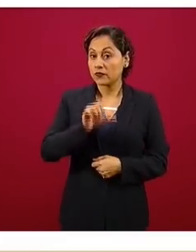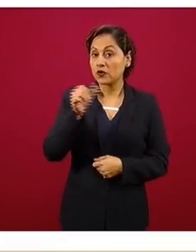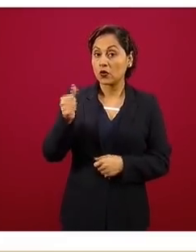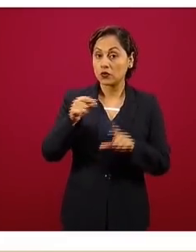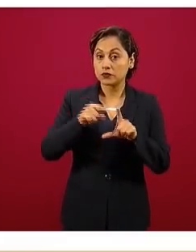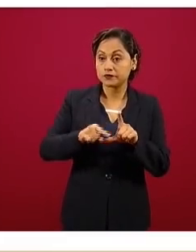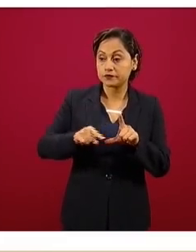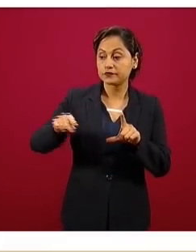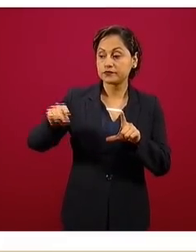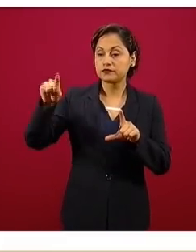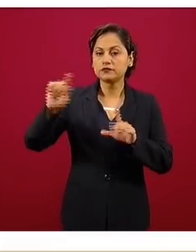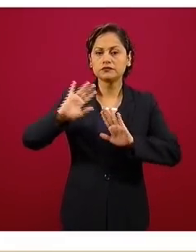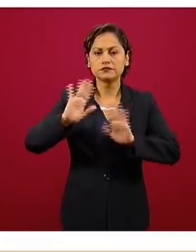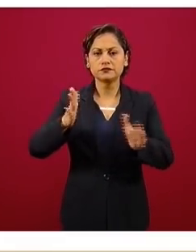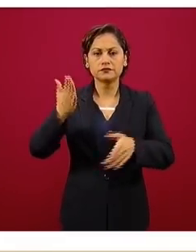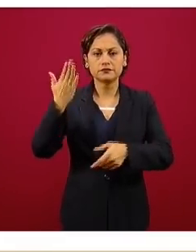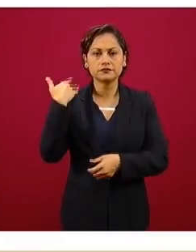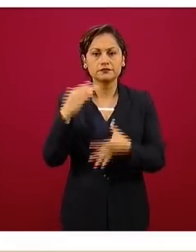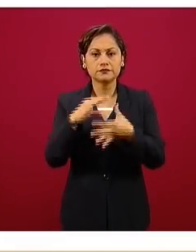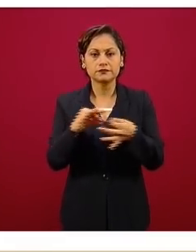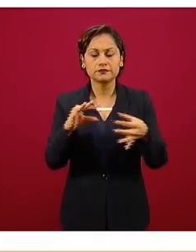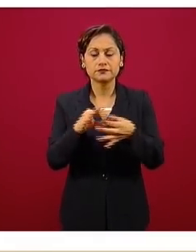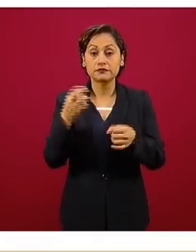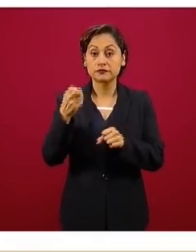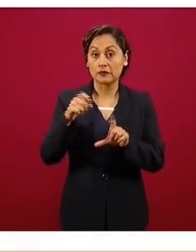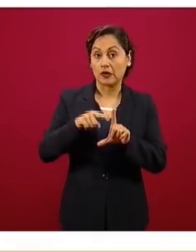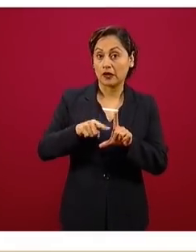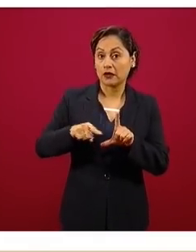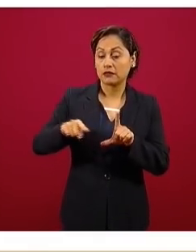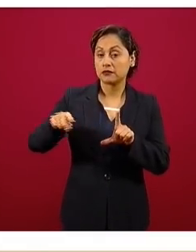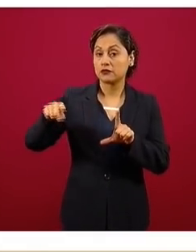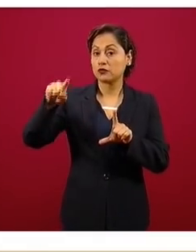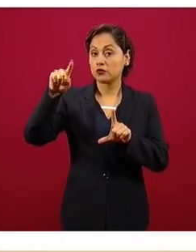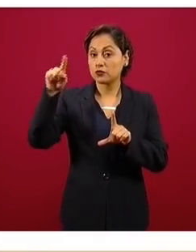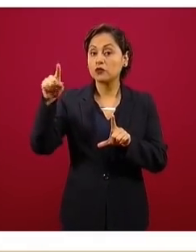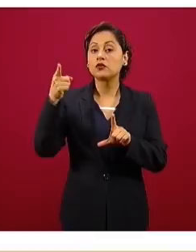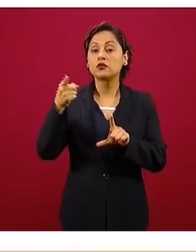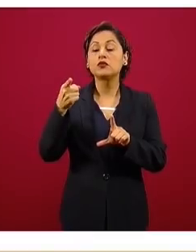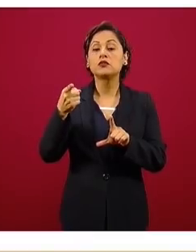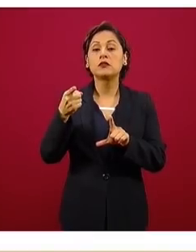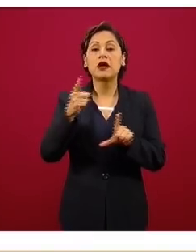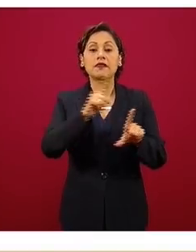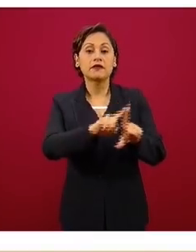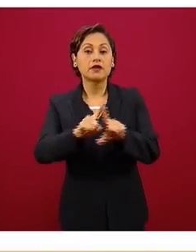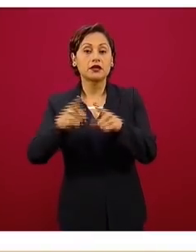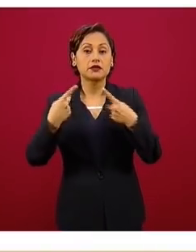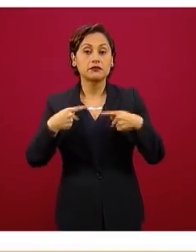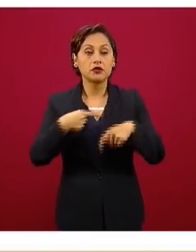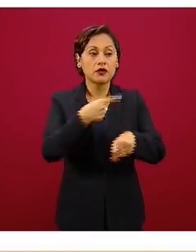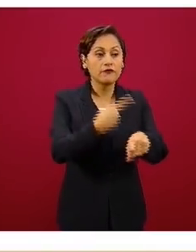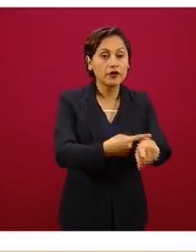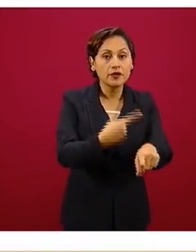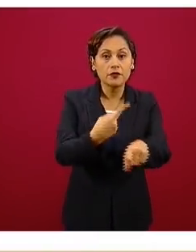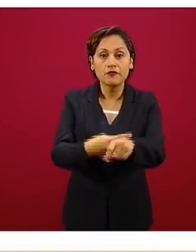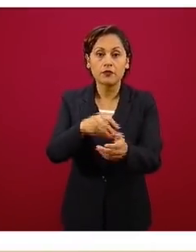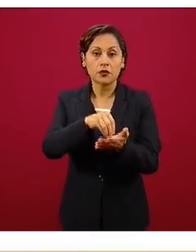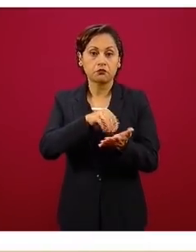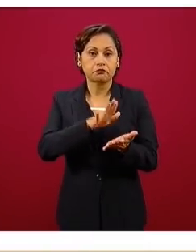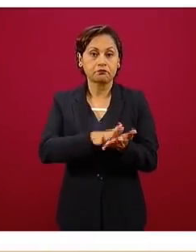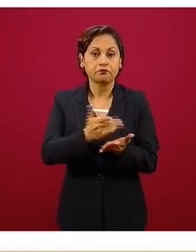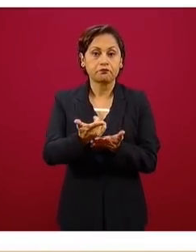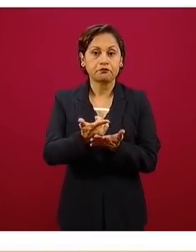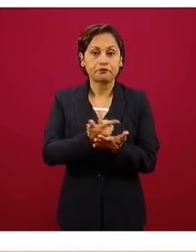Esta curva, como hemos explicado, es una curva que suma a los casos que se van presentando todos los días, las personas enfermas que